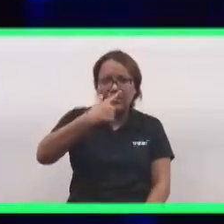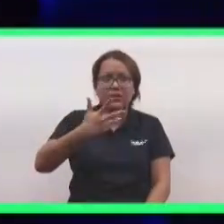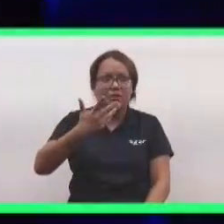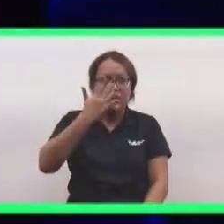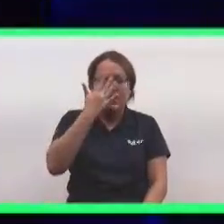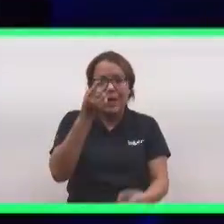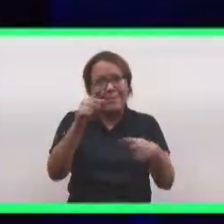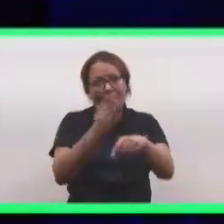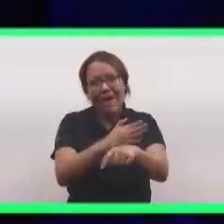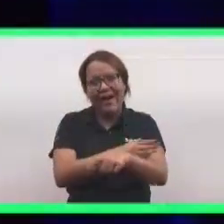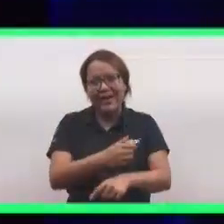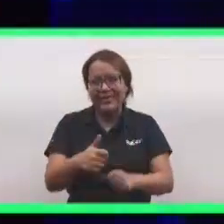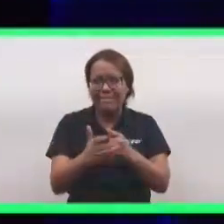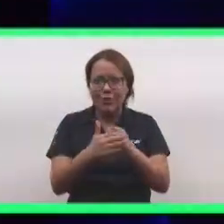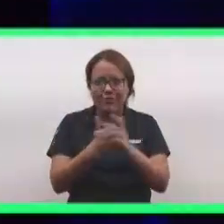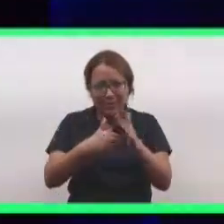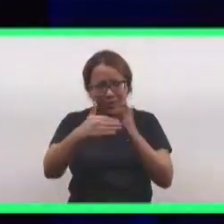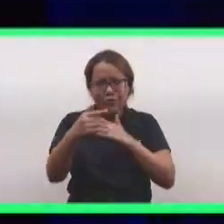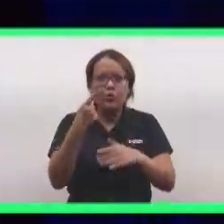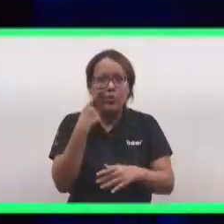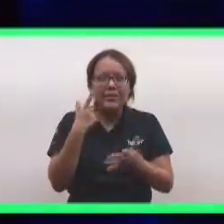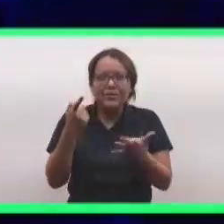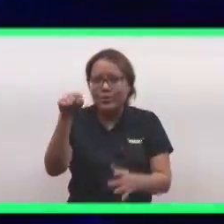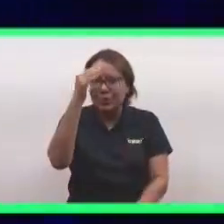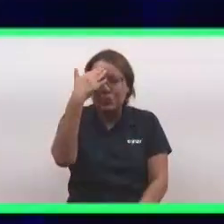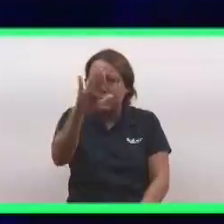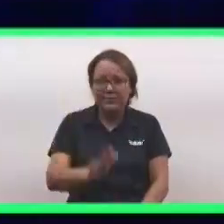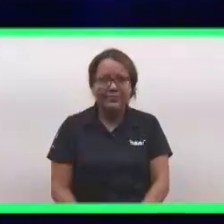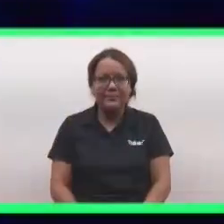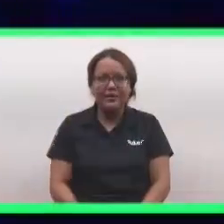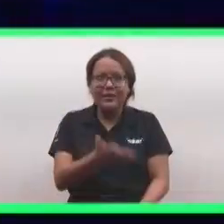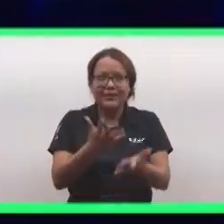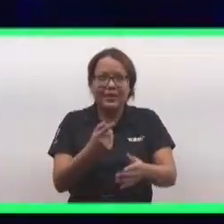origen del problema, usted quiso enmendar el problema. Y el origen del problema pudo ser su presión arterial.